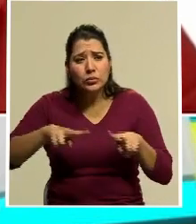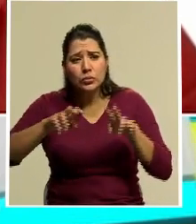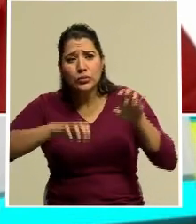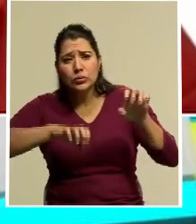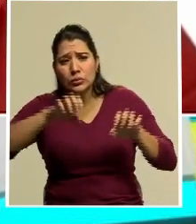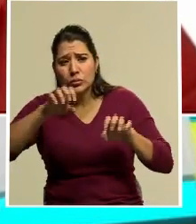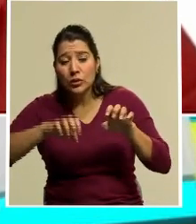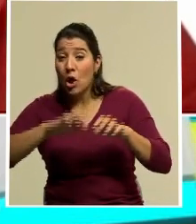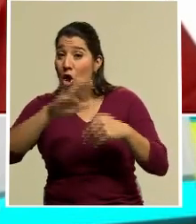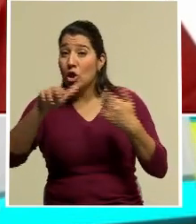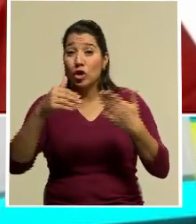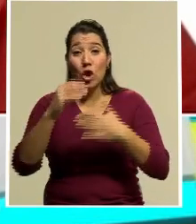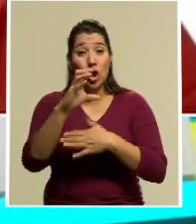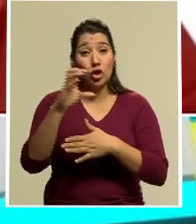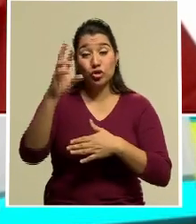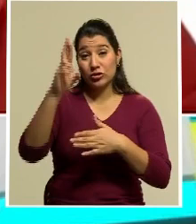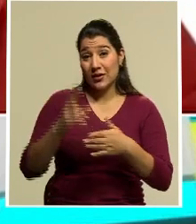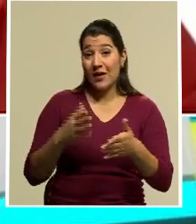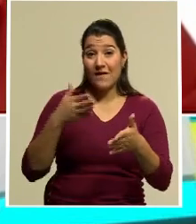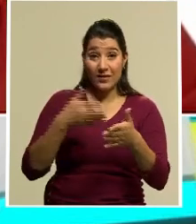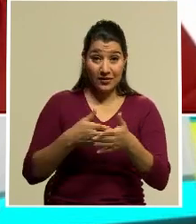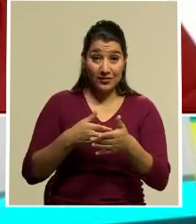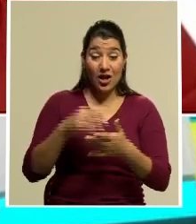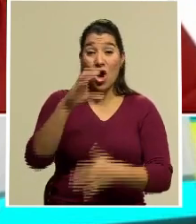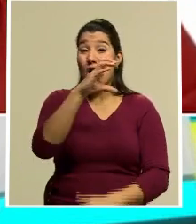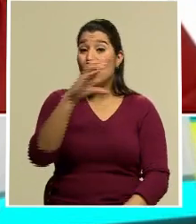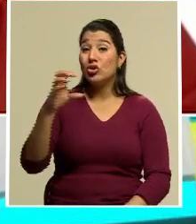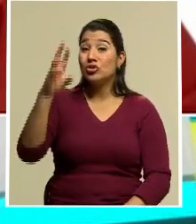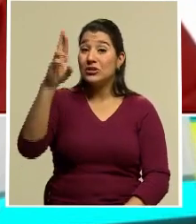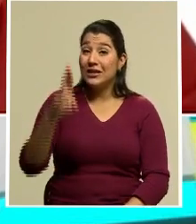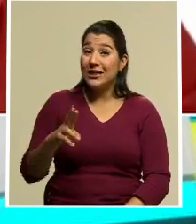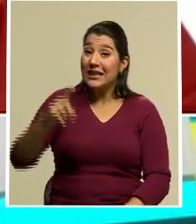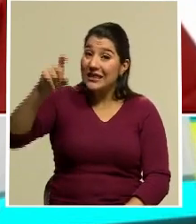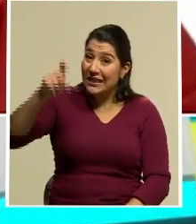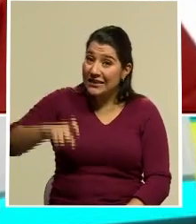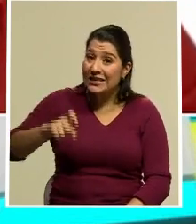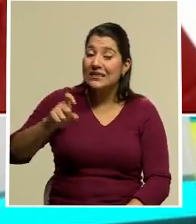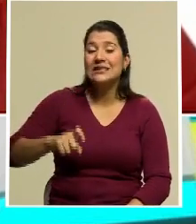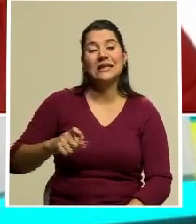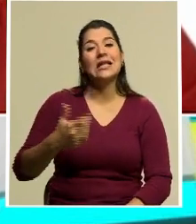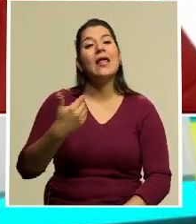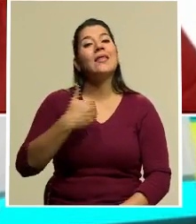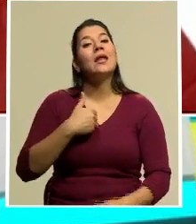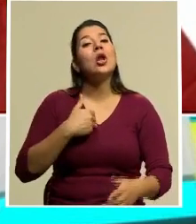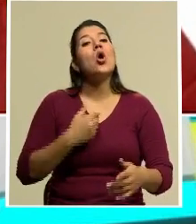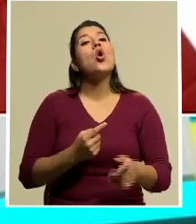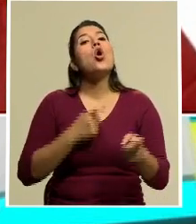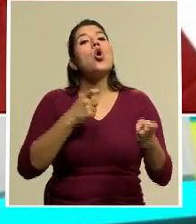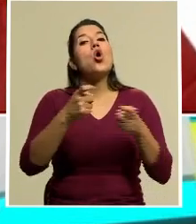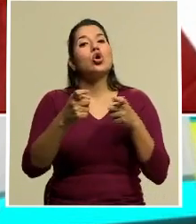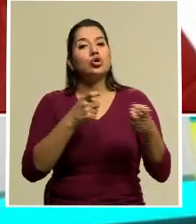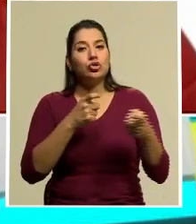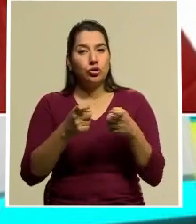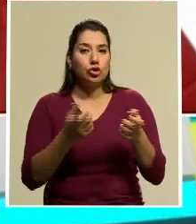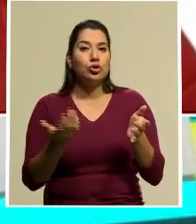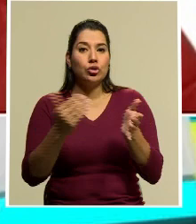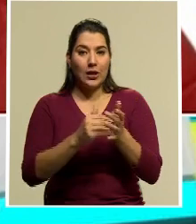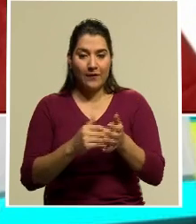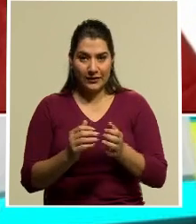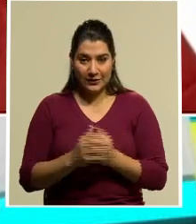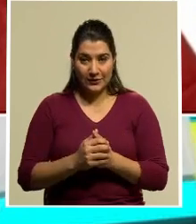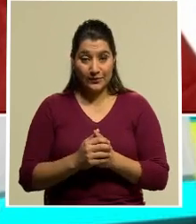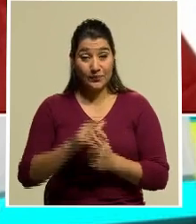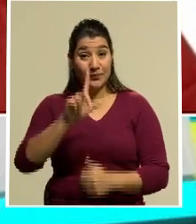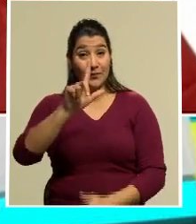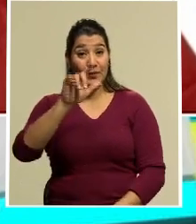viendo golpeadas. El país necesita ser gobernado nuevamente. Doña Linet, en estos